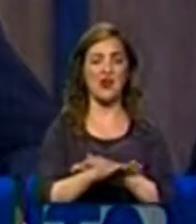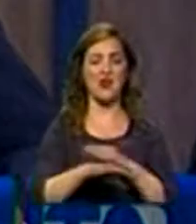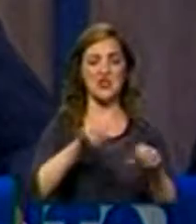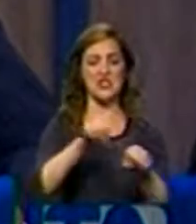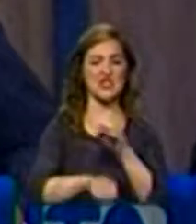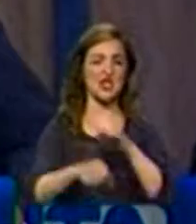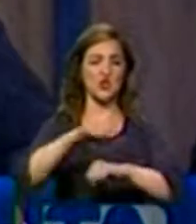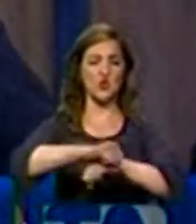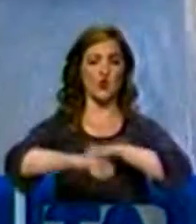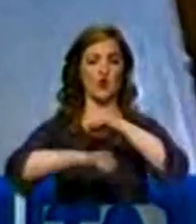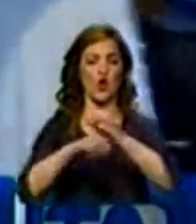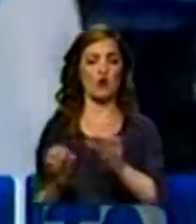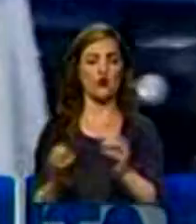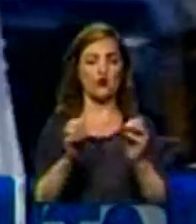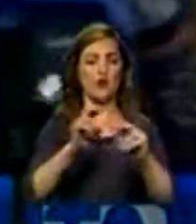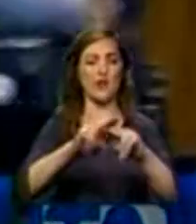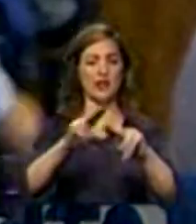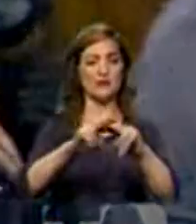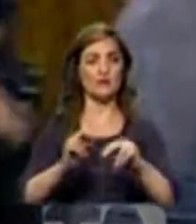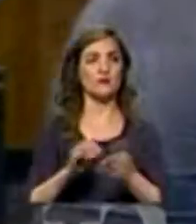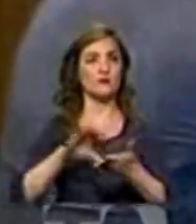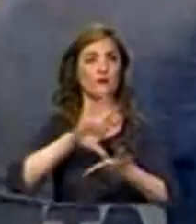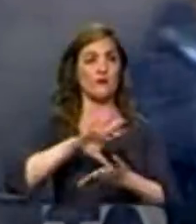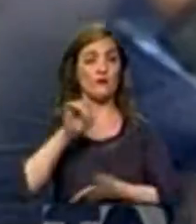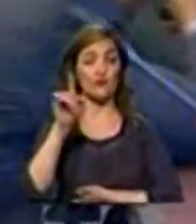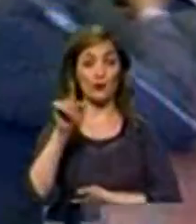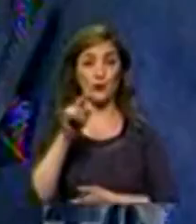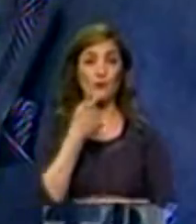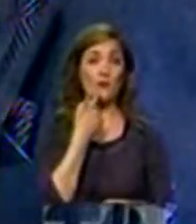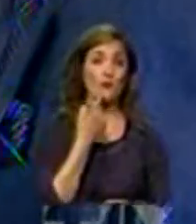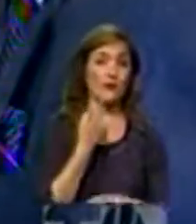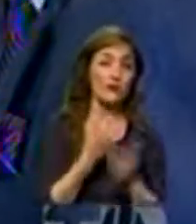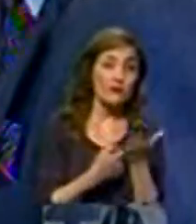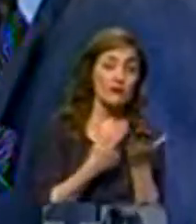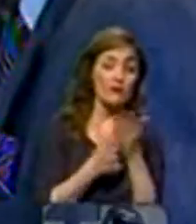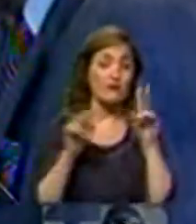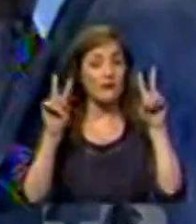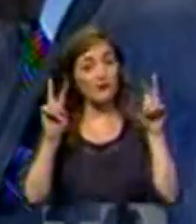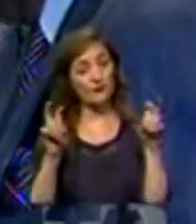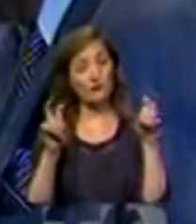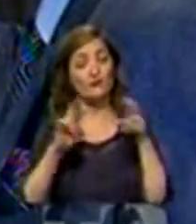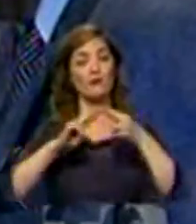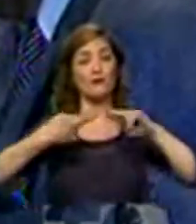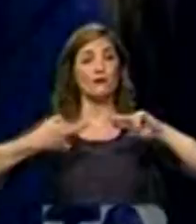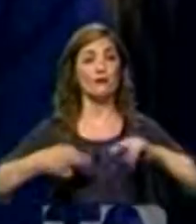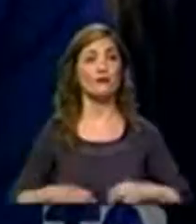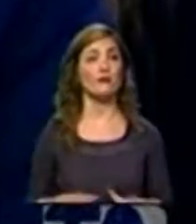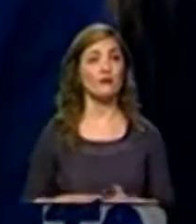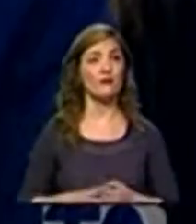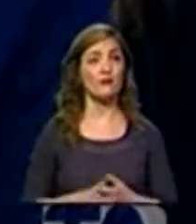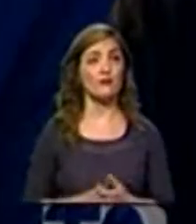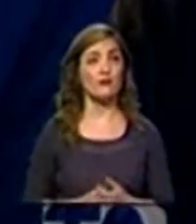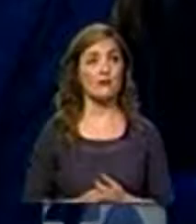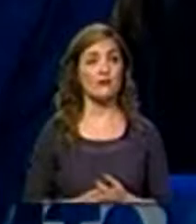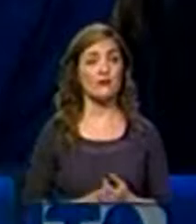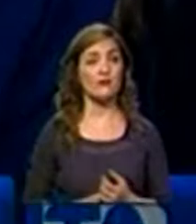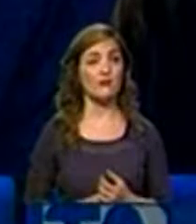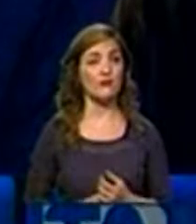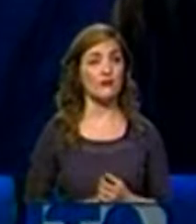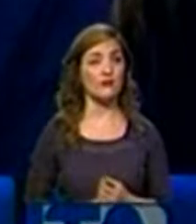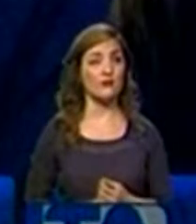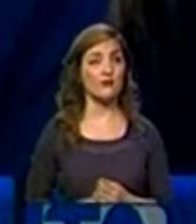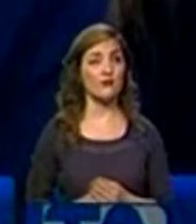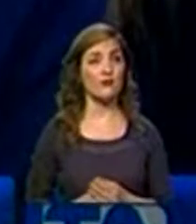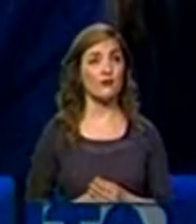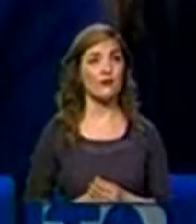los señores taxistas. En el legislativo sí consideran analizar este tema dentro de las reformas. Las plataformas